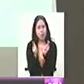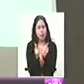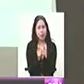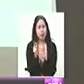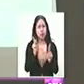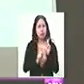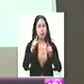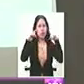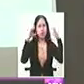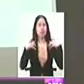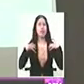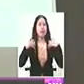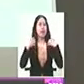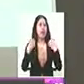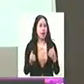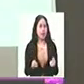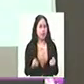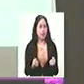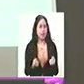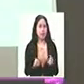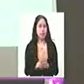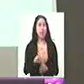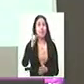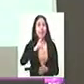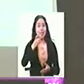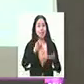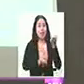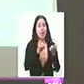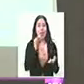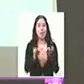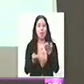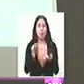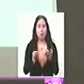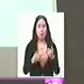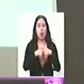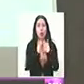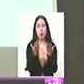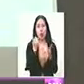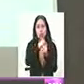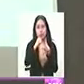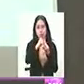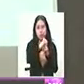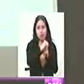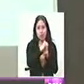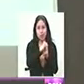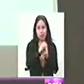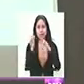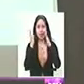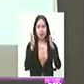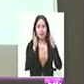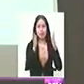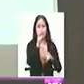que analizar cómo se están realizando los diagnósticos de alta y si es que